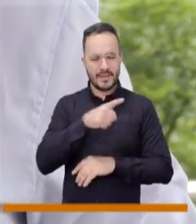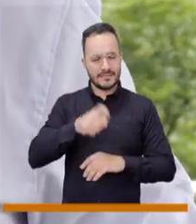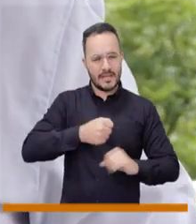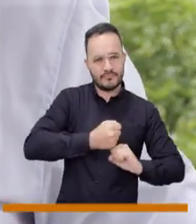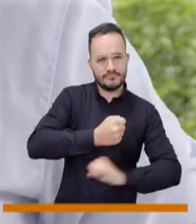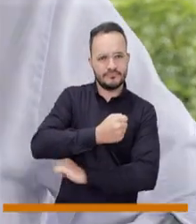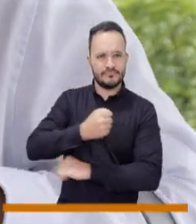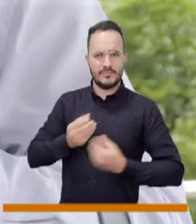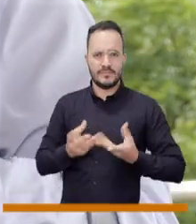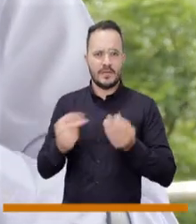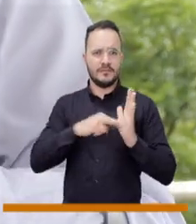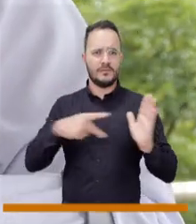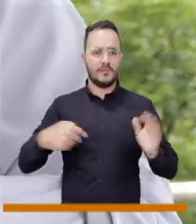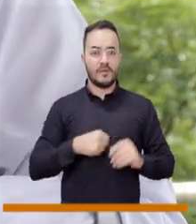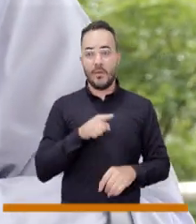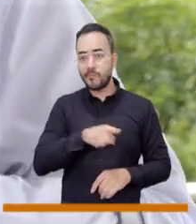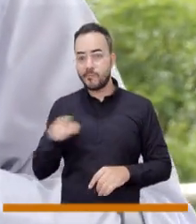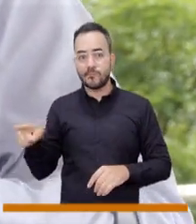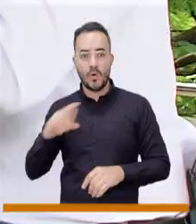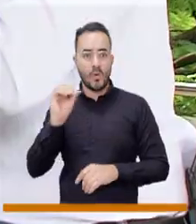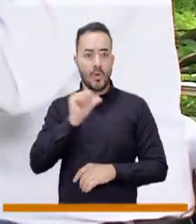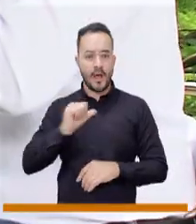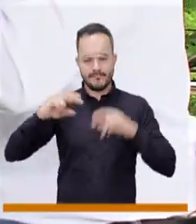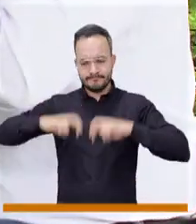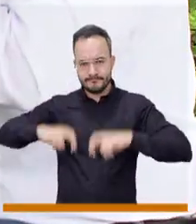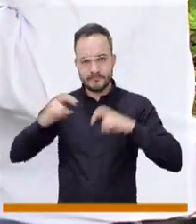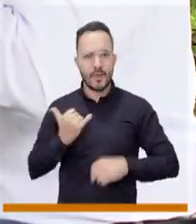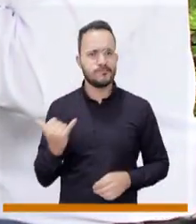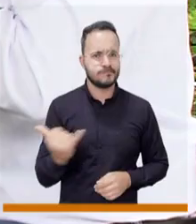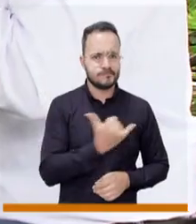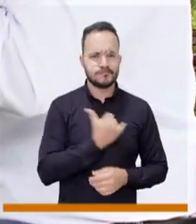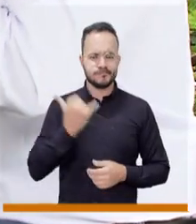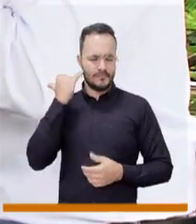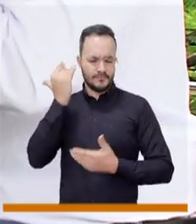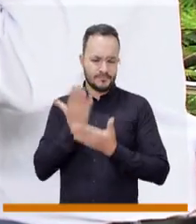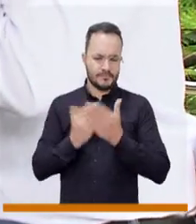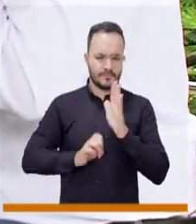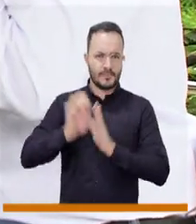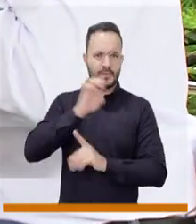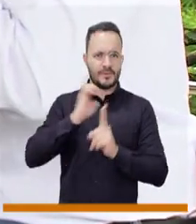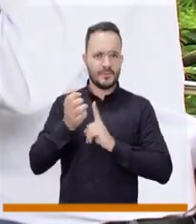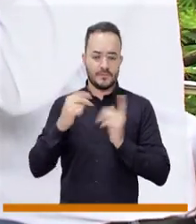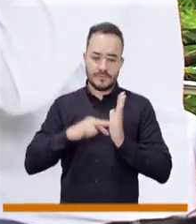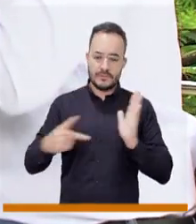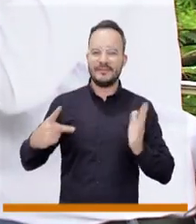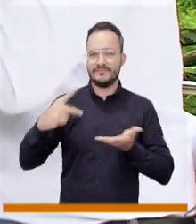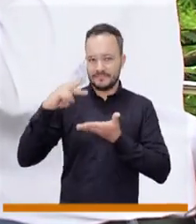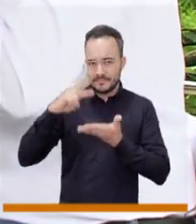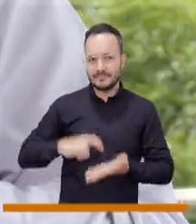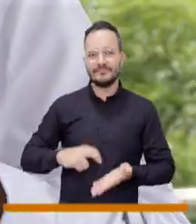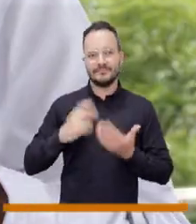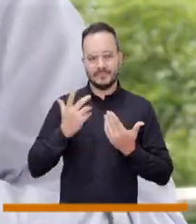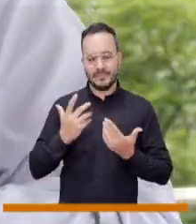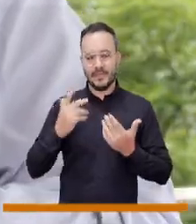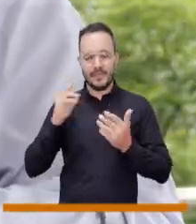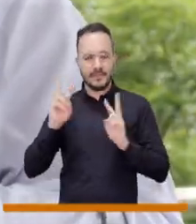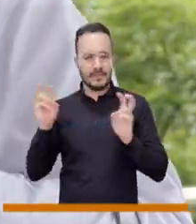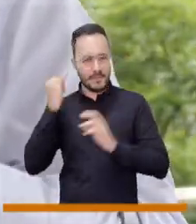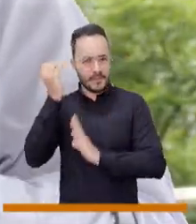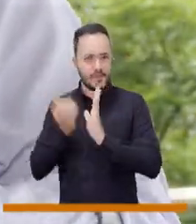necesitan potencializar, chicos y chicas que están investigando y que están desarrollando nuevos emprendimientos en ciencia, tecnología e innovación.